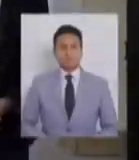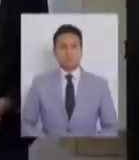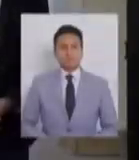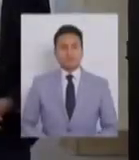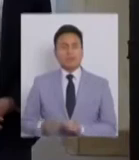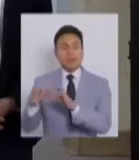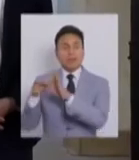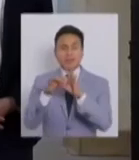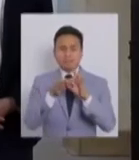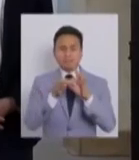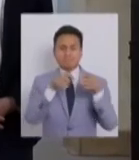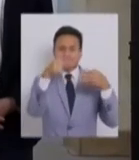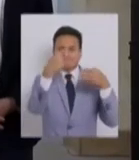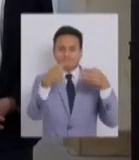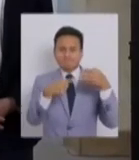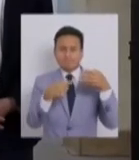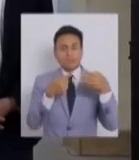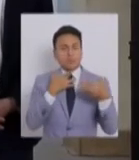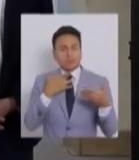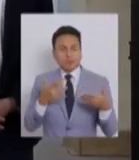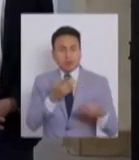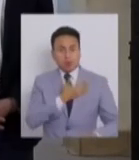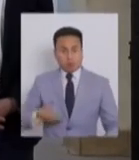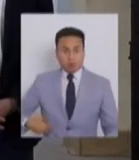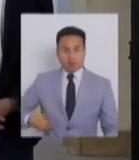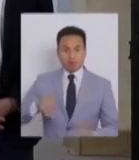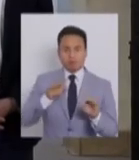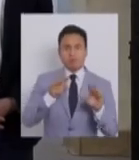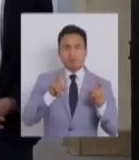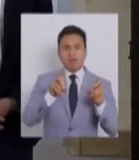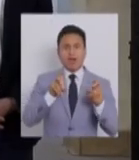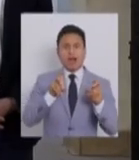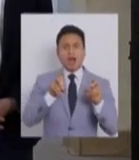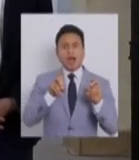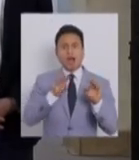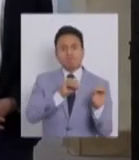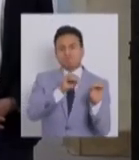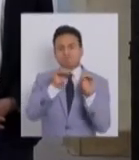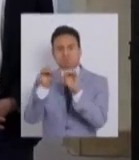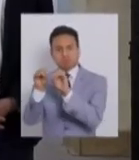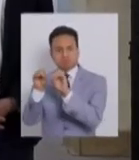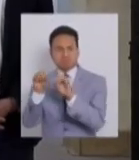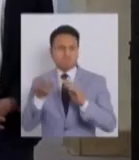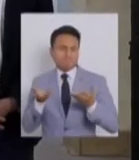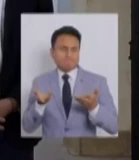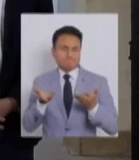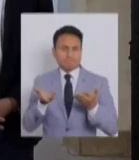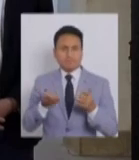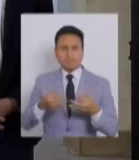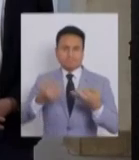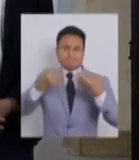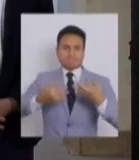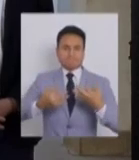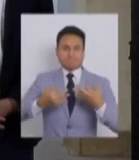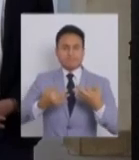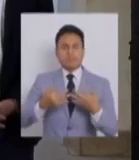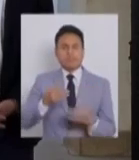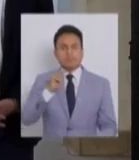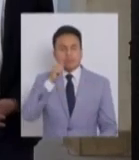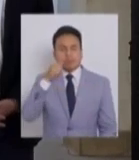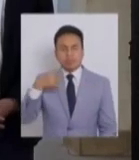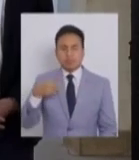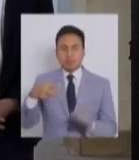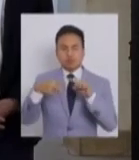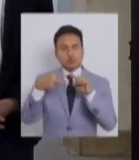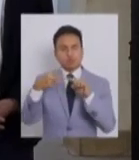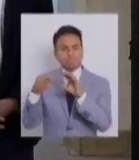Las razones que tuvo nuestro gobierno para promover esta postergación son muy sólidas y son básicamente